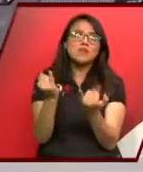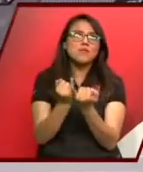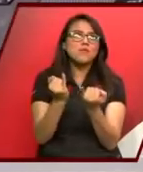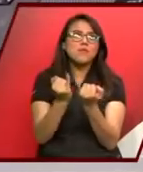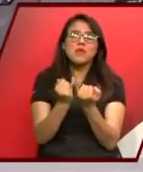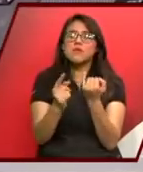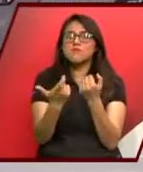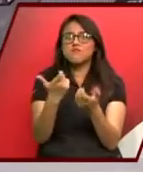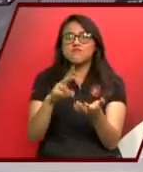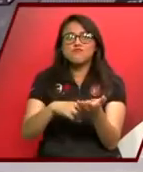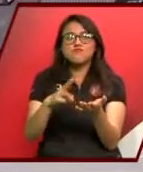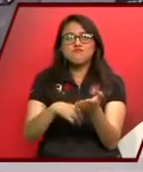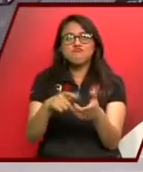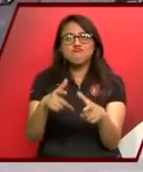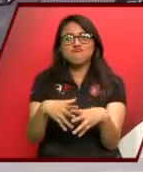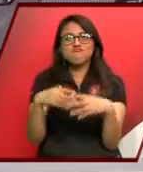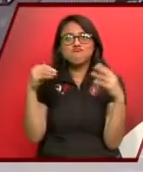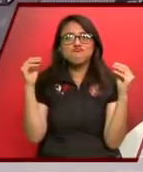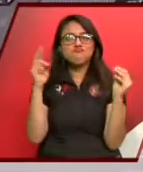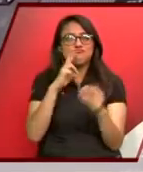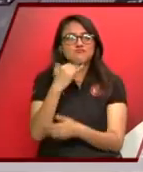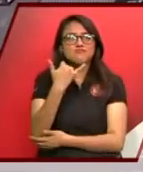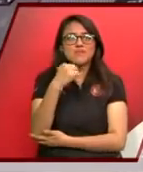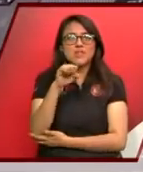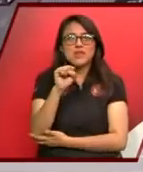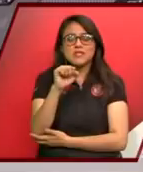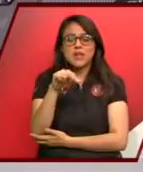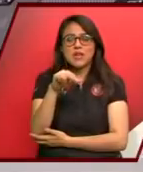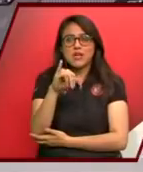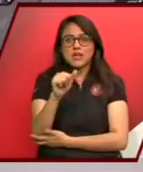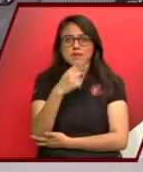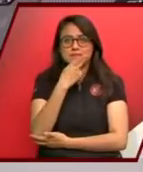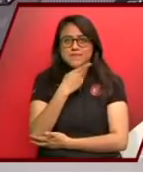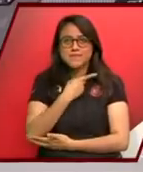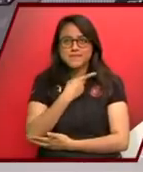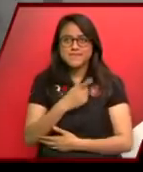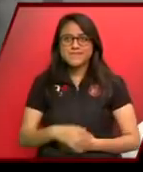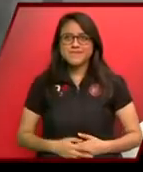también se fue su dinero. Yesenia Santiago nos platica.